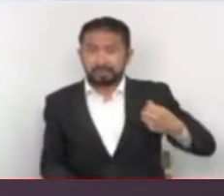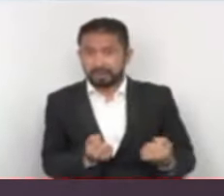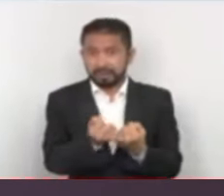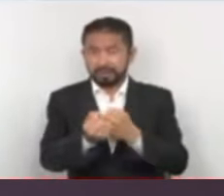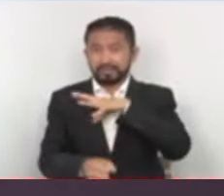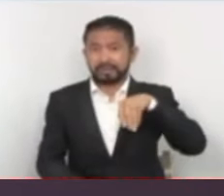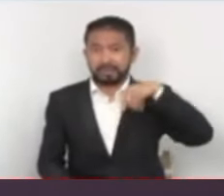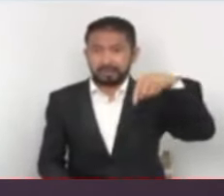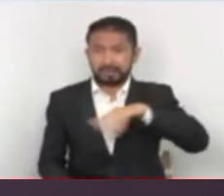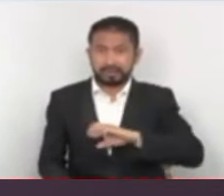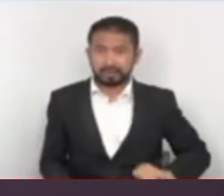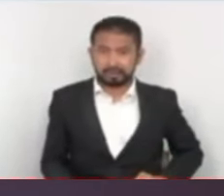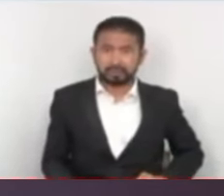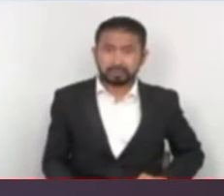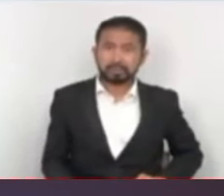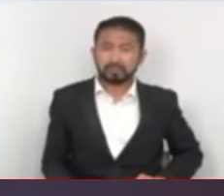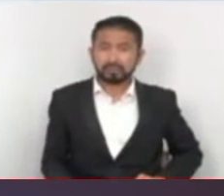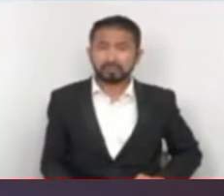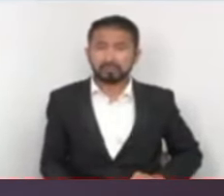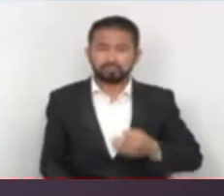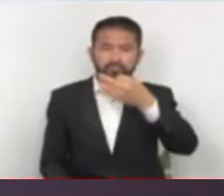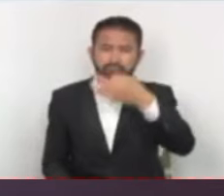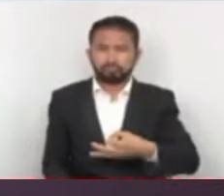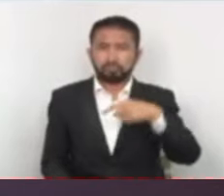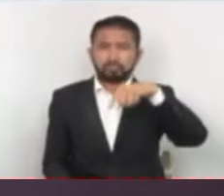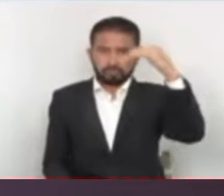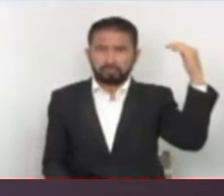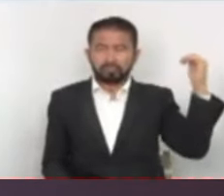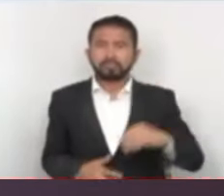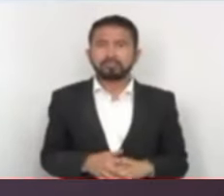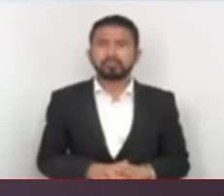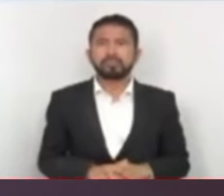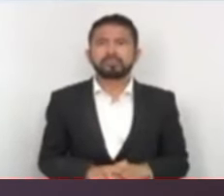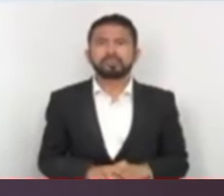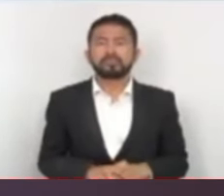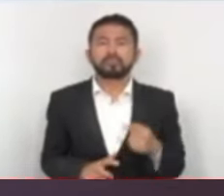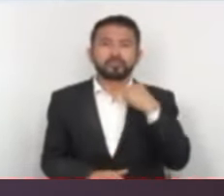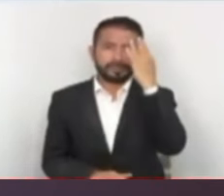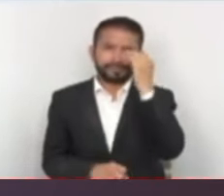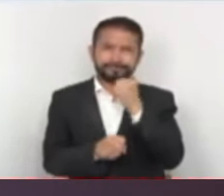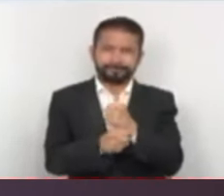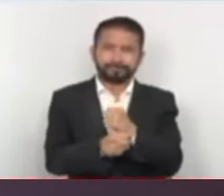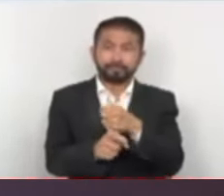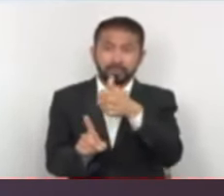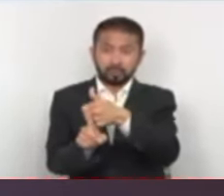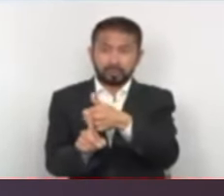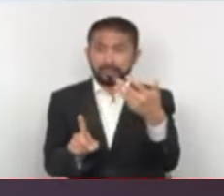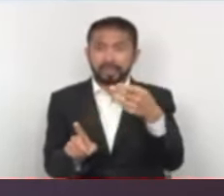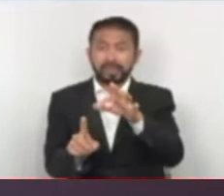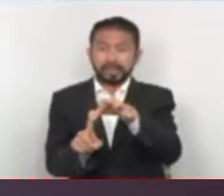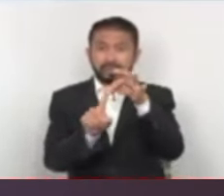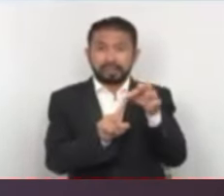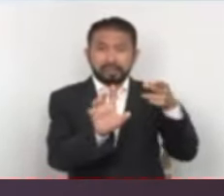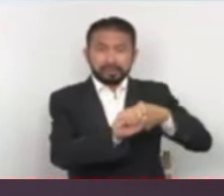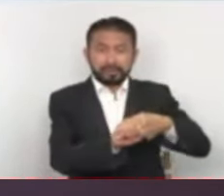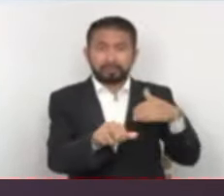acá, pues han dignificado mucho nuestro país. Estoy seguro que de ser usted electa acá magistrada